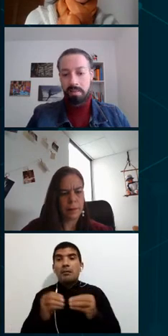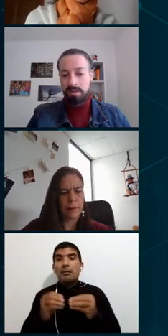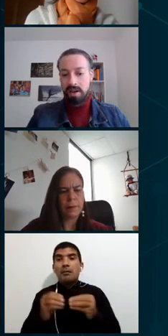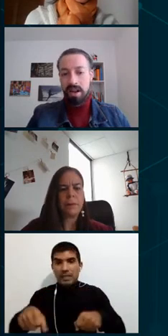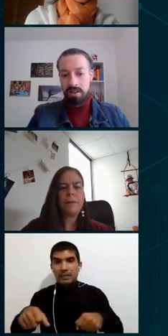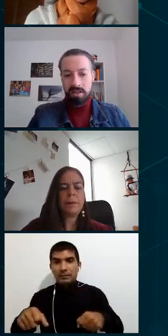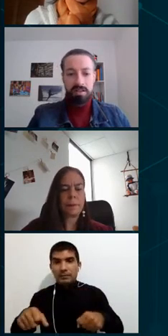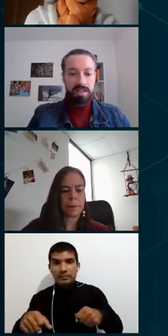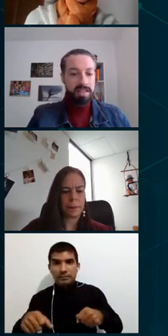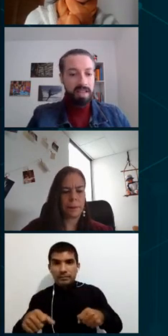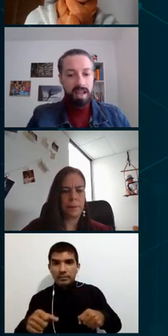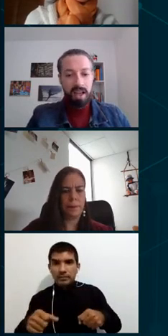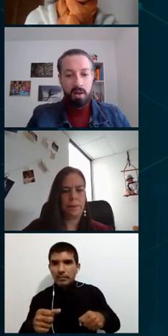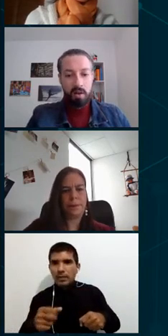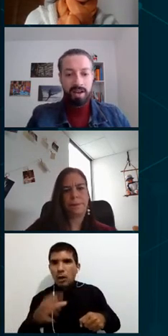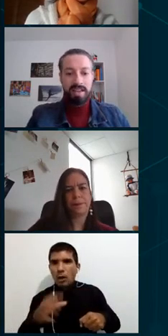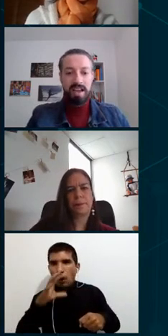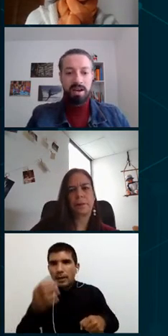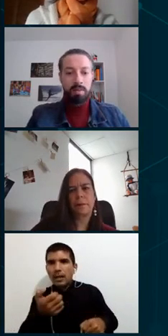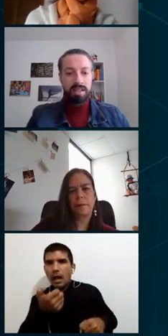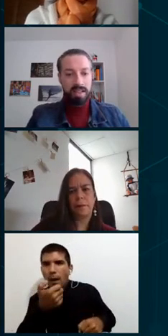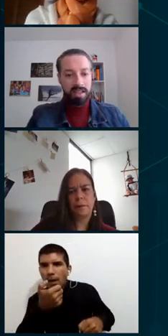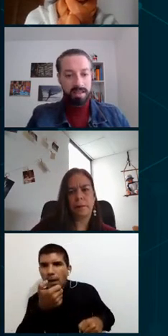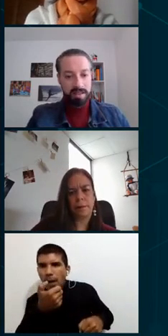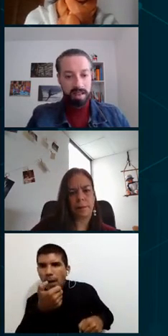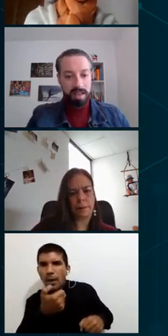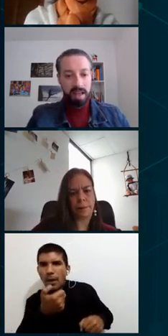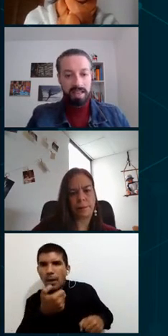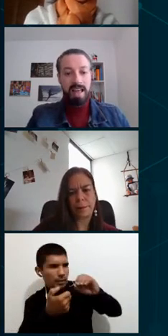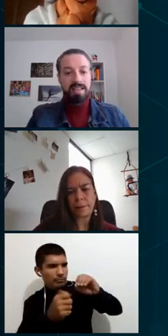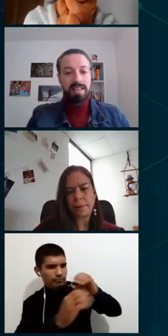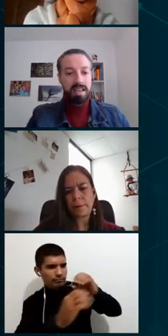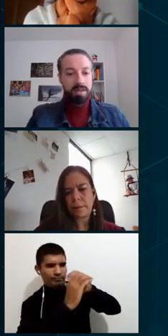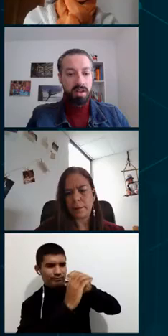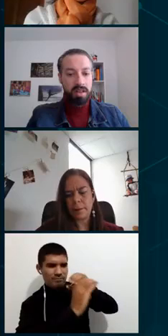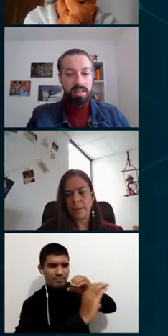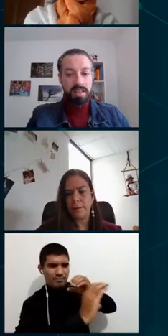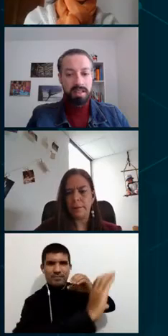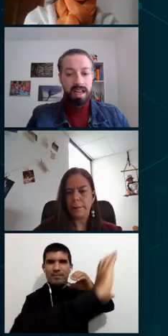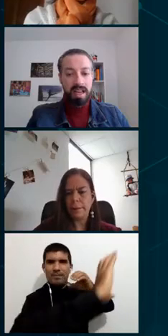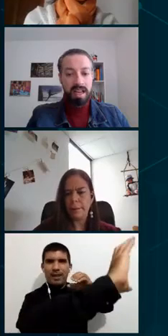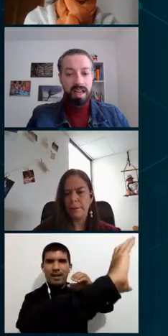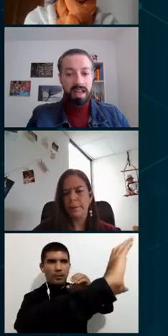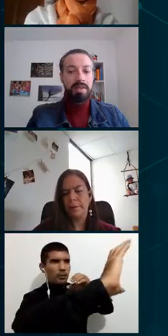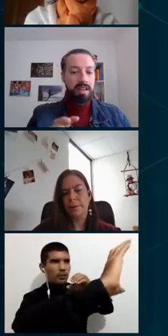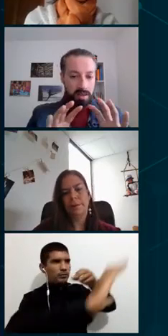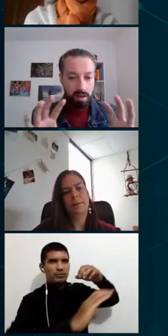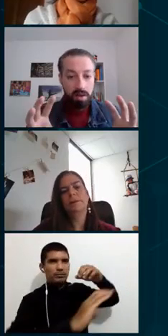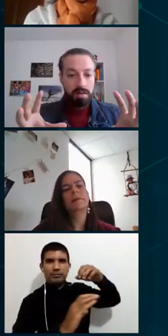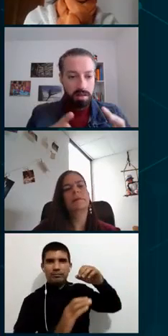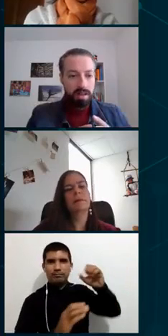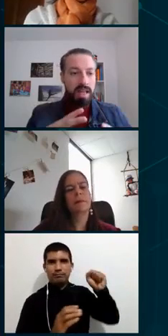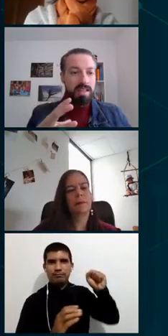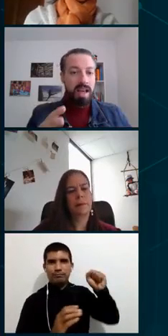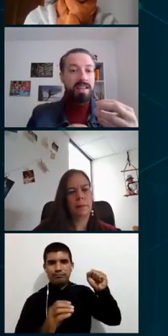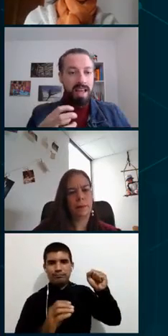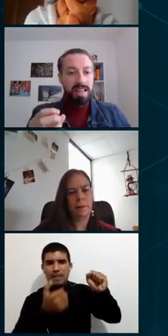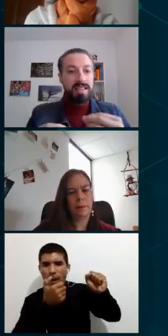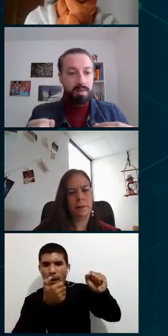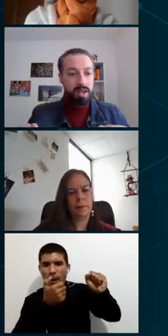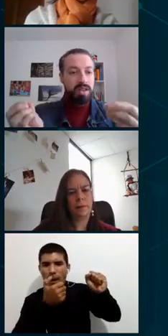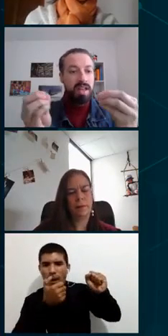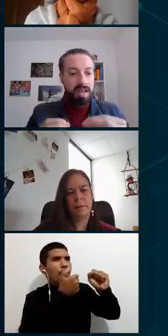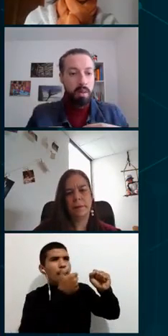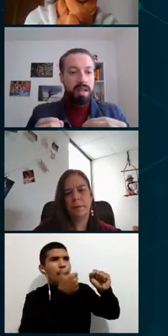que ahorita estamos hablando, entonces, ¿cuál sería como esa descripción de ese script o de